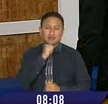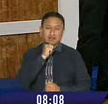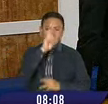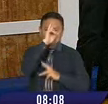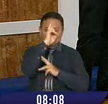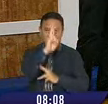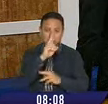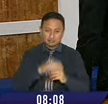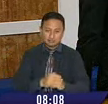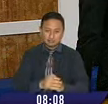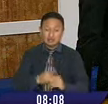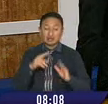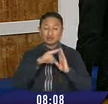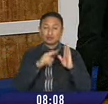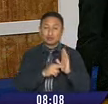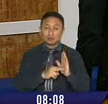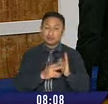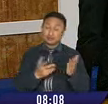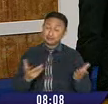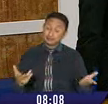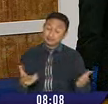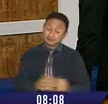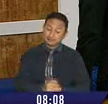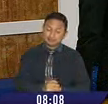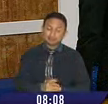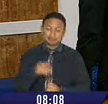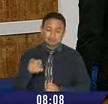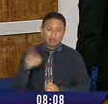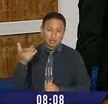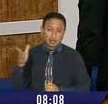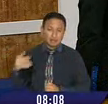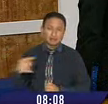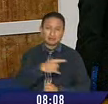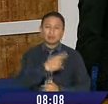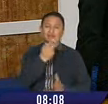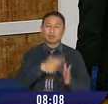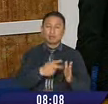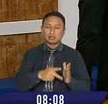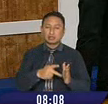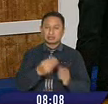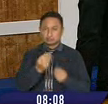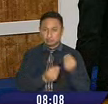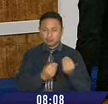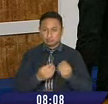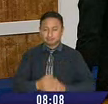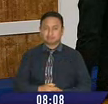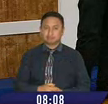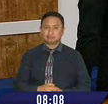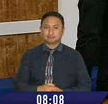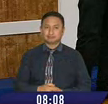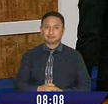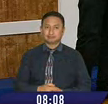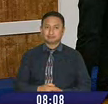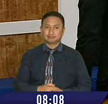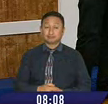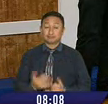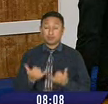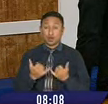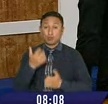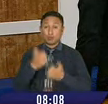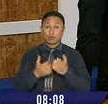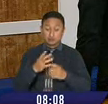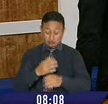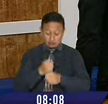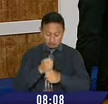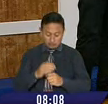no respetan su normativa, pues tendrá que hacer lo suyo y determinar qué responsabilidad existe al respecto. En este lío que tenemos de seguridad, algunito